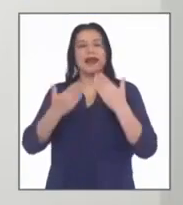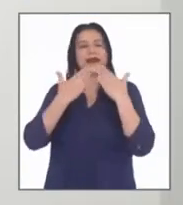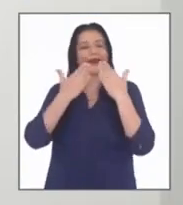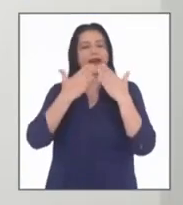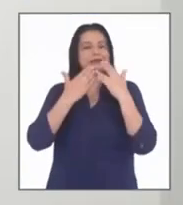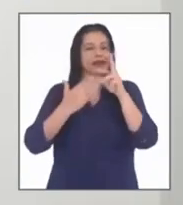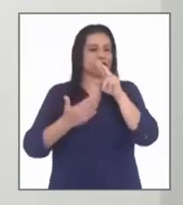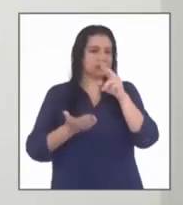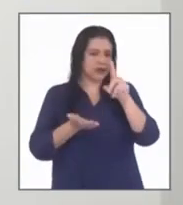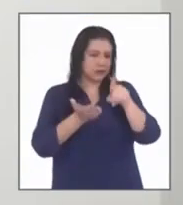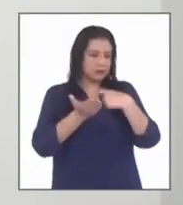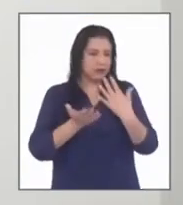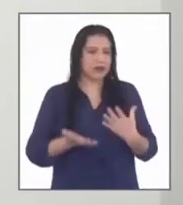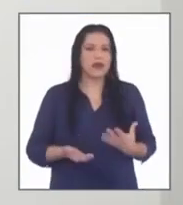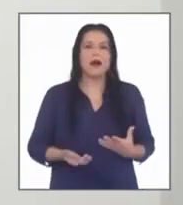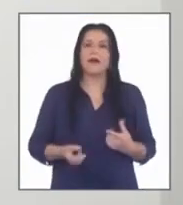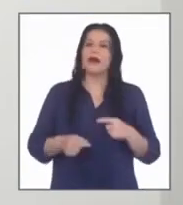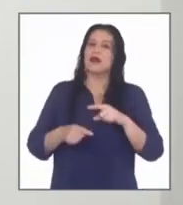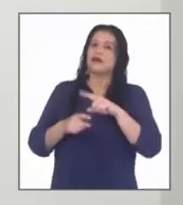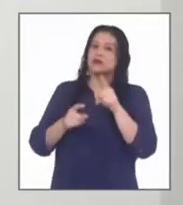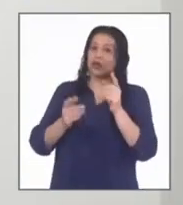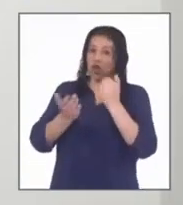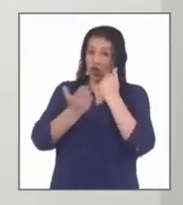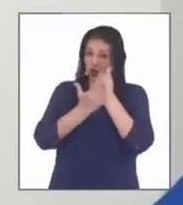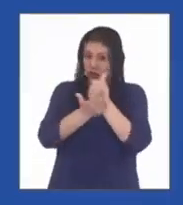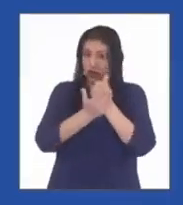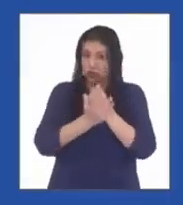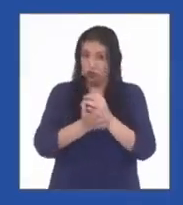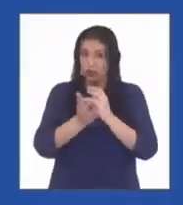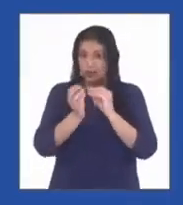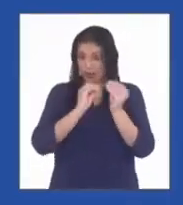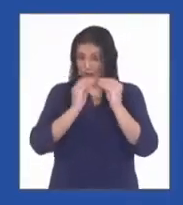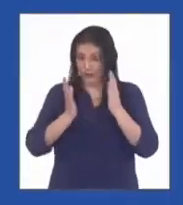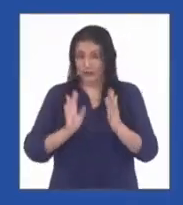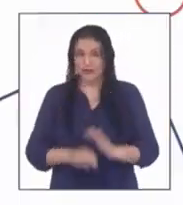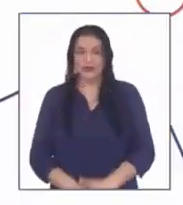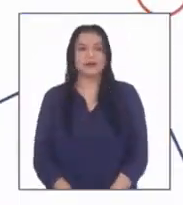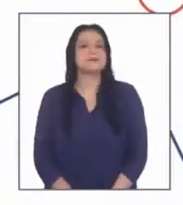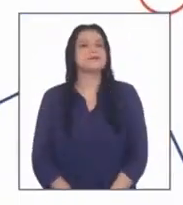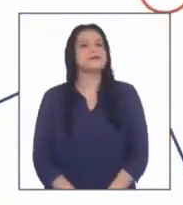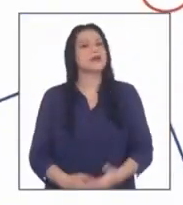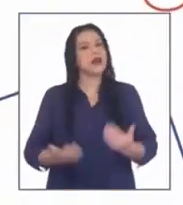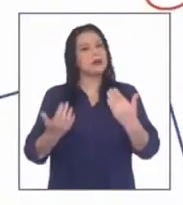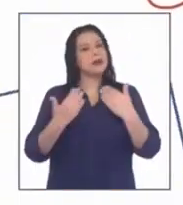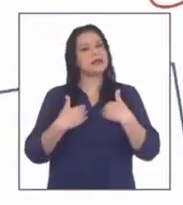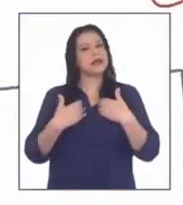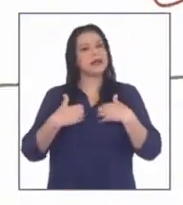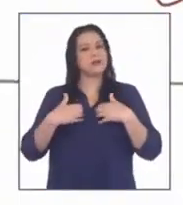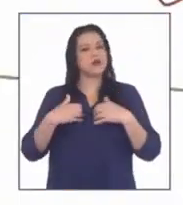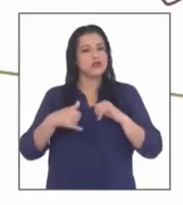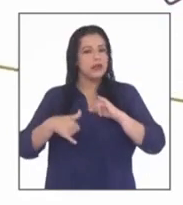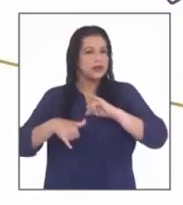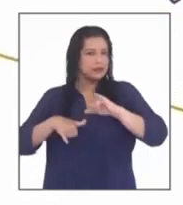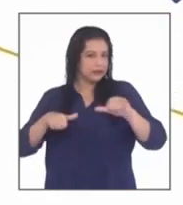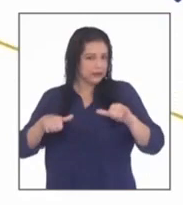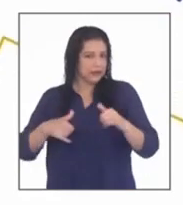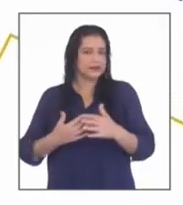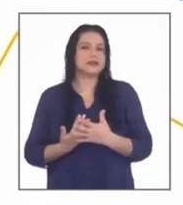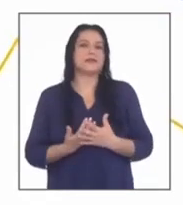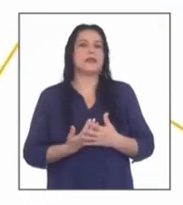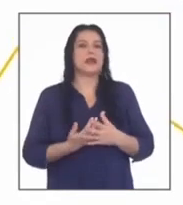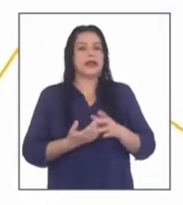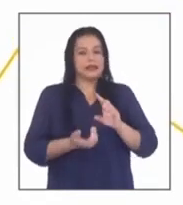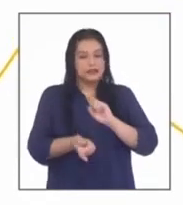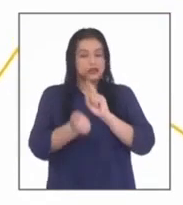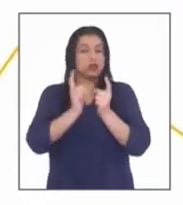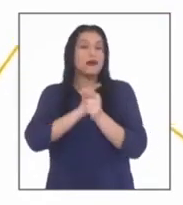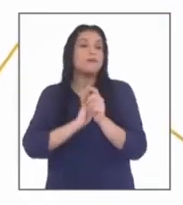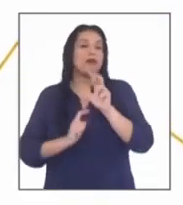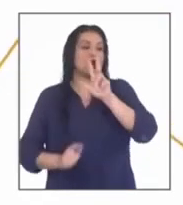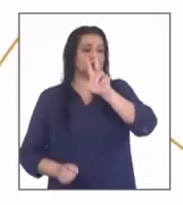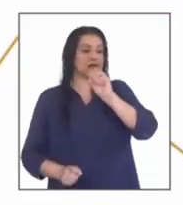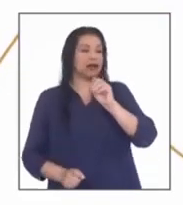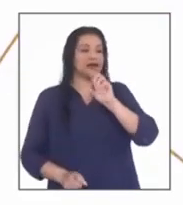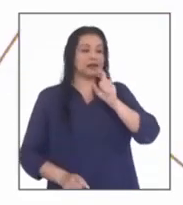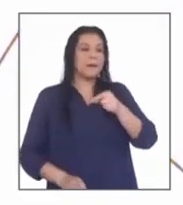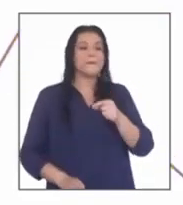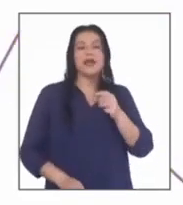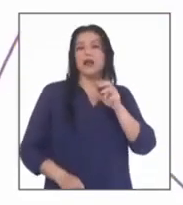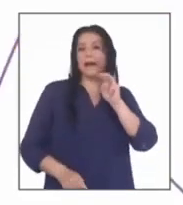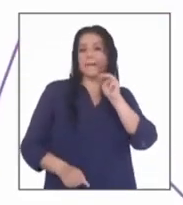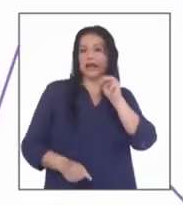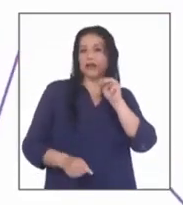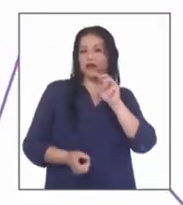Gracias, Rosario. Chicos, ¿nos ayudan a resolver? Tenemos la distancia. Al transformar 30.000 metros a